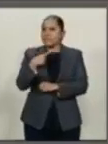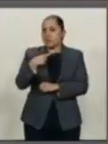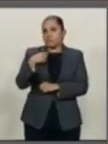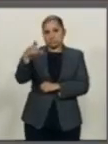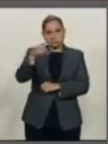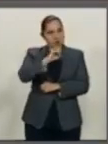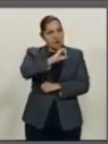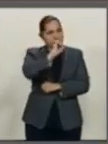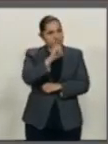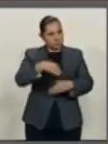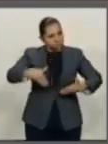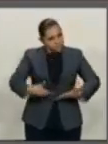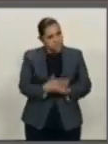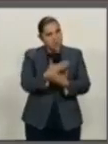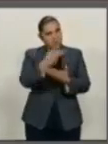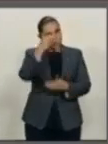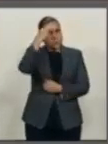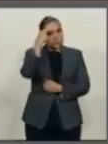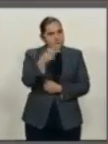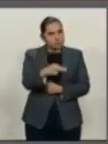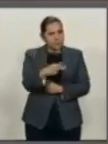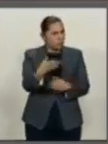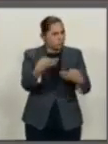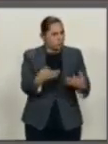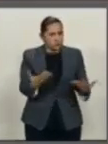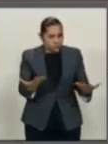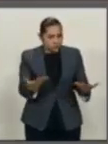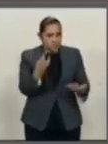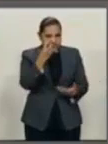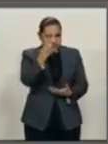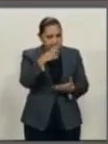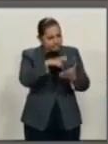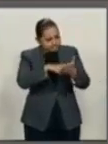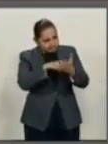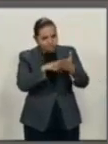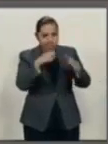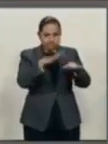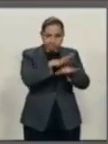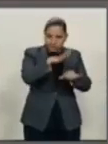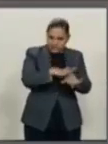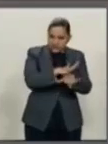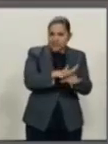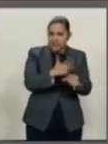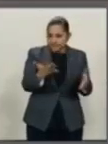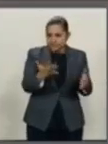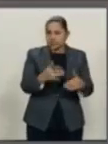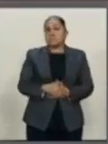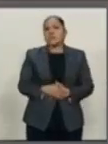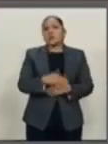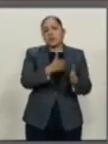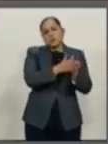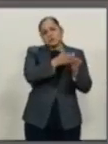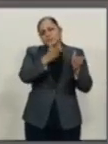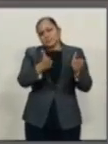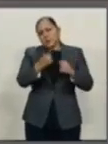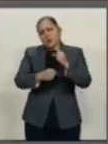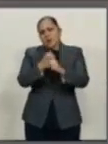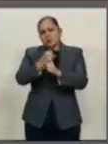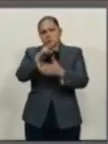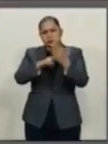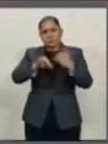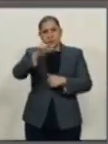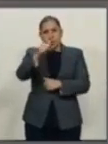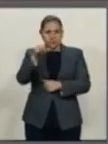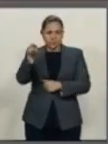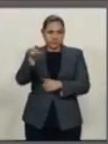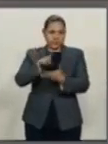el requisito de ser mexicanos por nacimiento. La reforma constitucional del año 2011 en materia de derechos